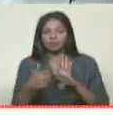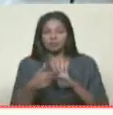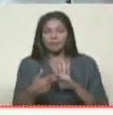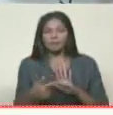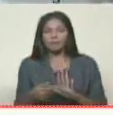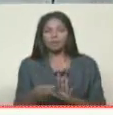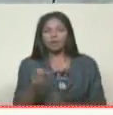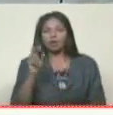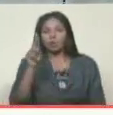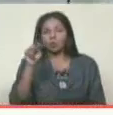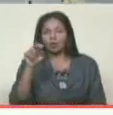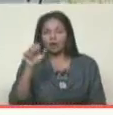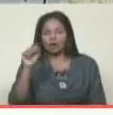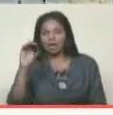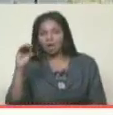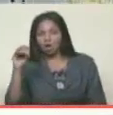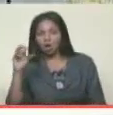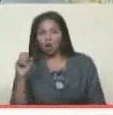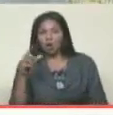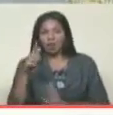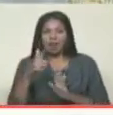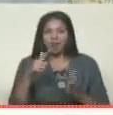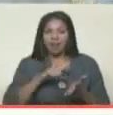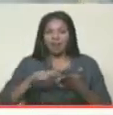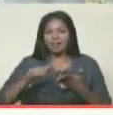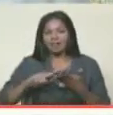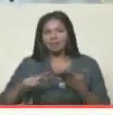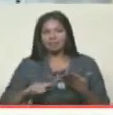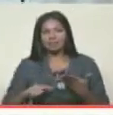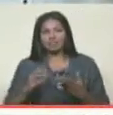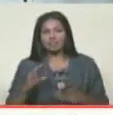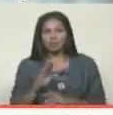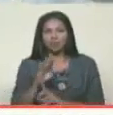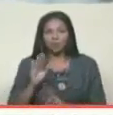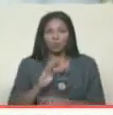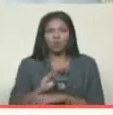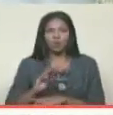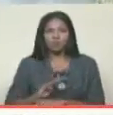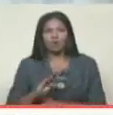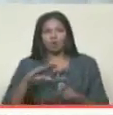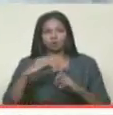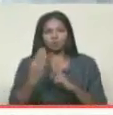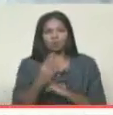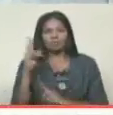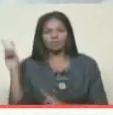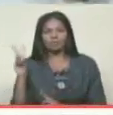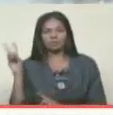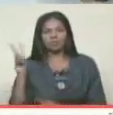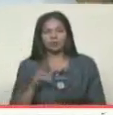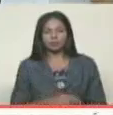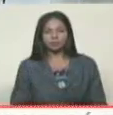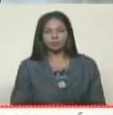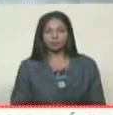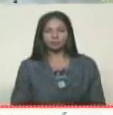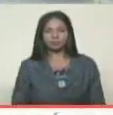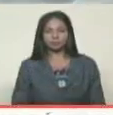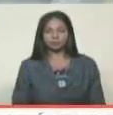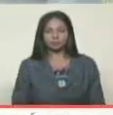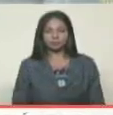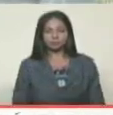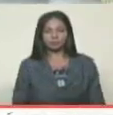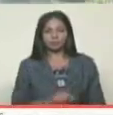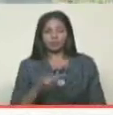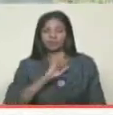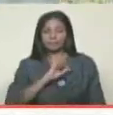UNESCO en la lista de buenas prácticas en la preservación de una manifestación cultural venezolana. Y este